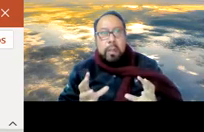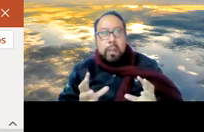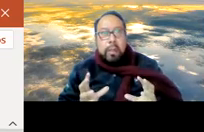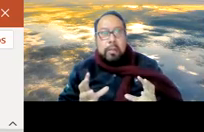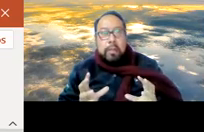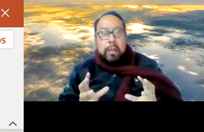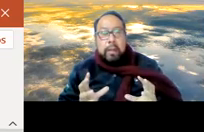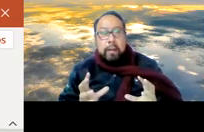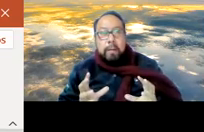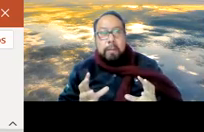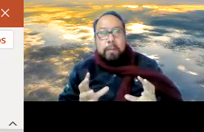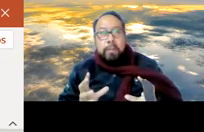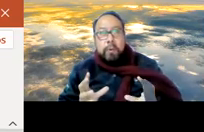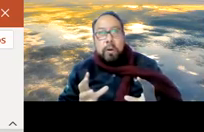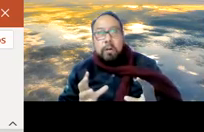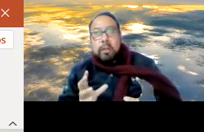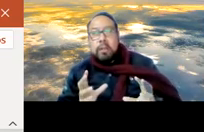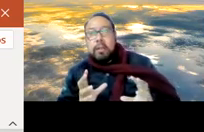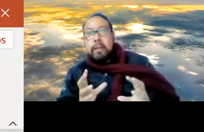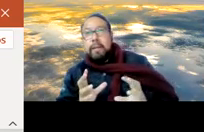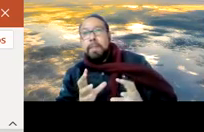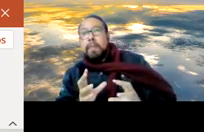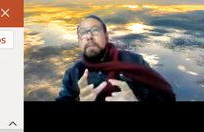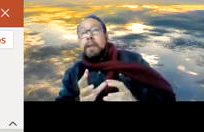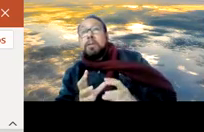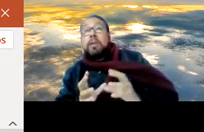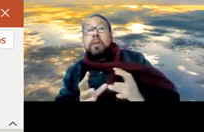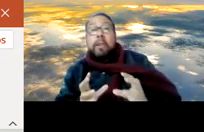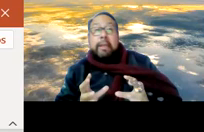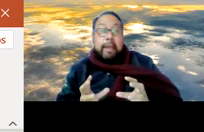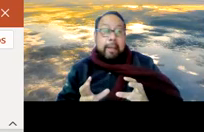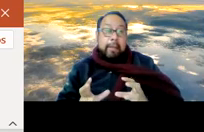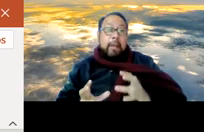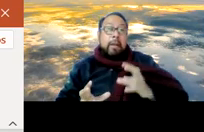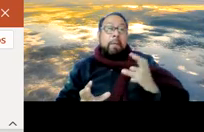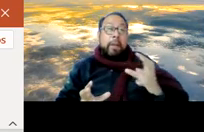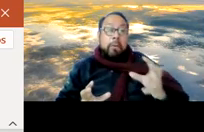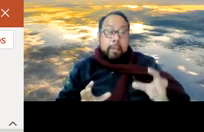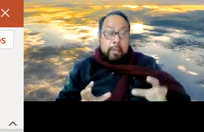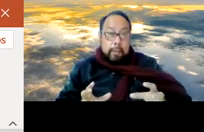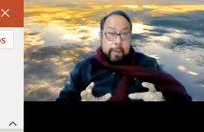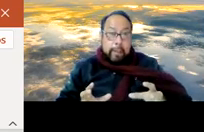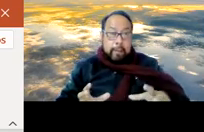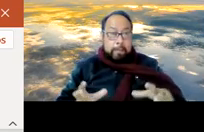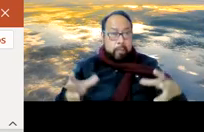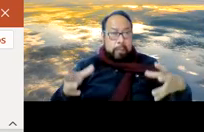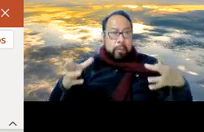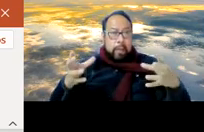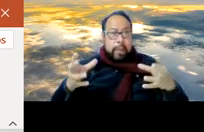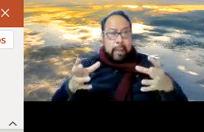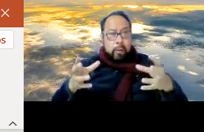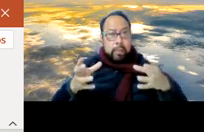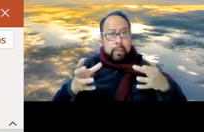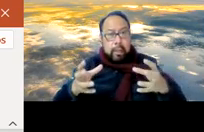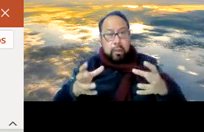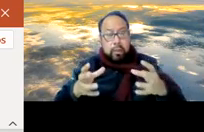conglomerado, es de puros personas colegiadas o personas científicas, vamos